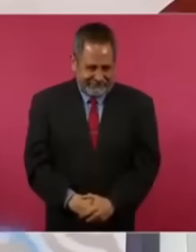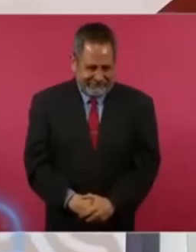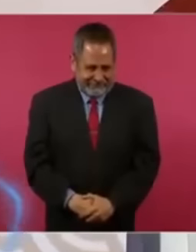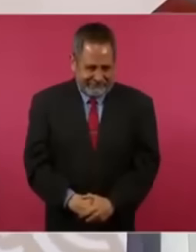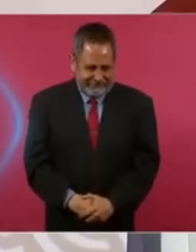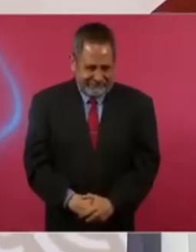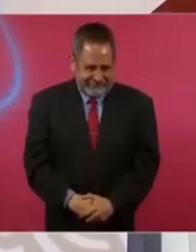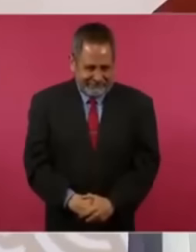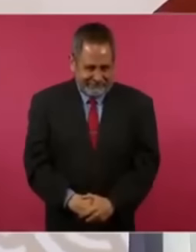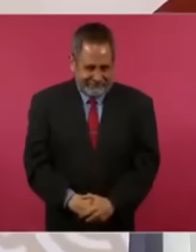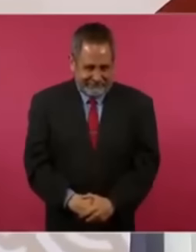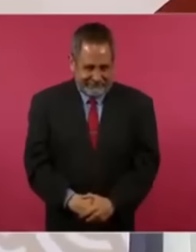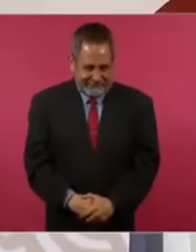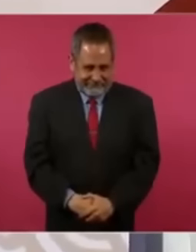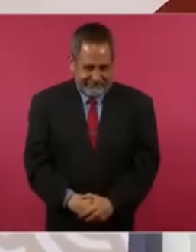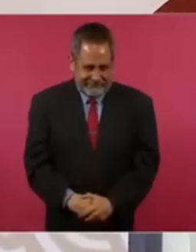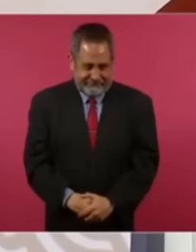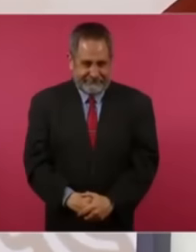gracias. Un abrazo y un beso.